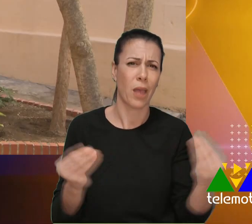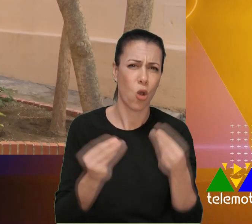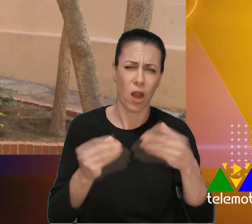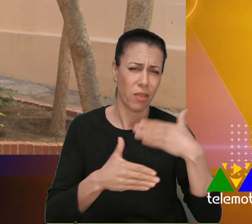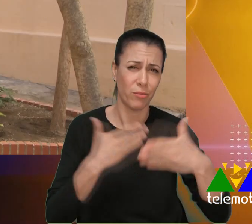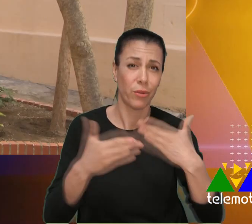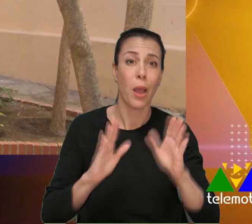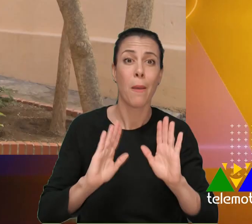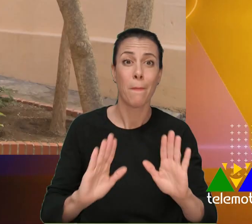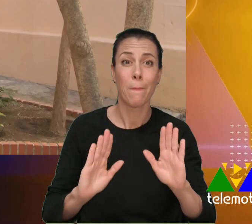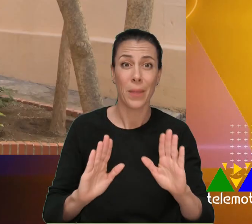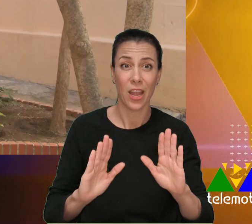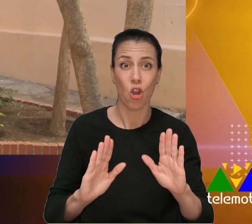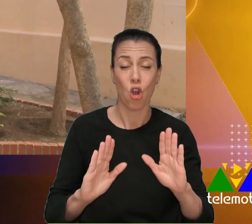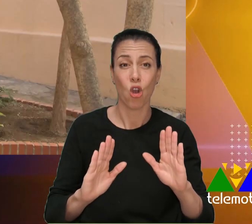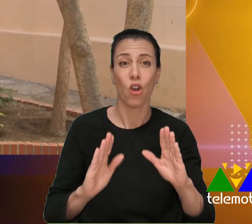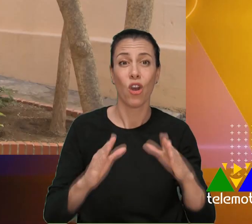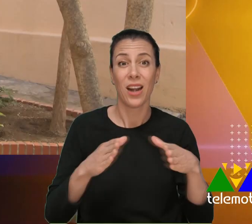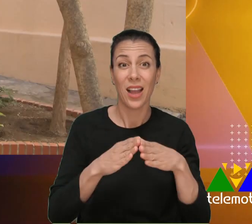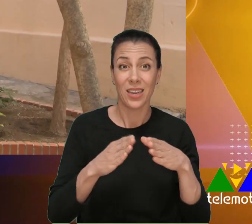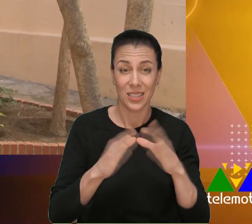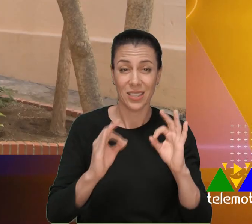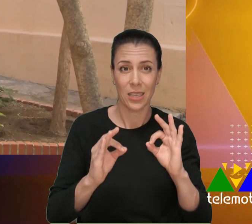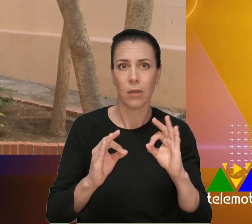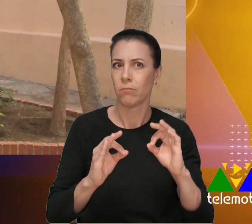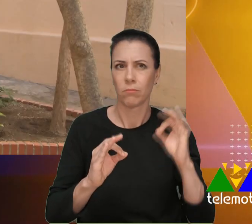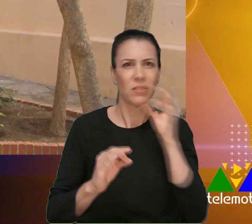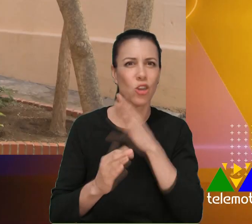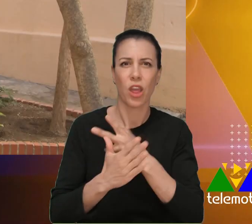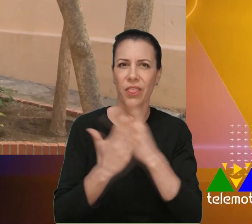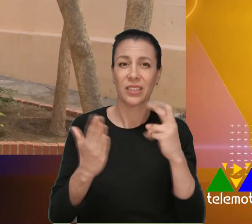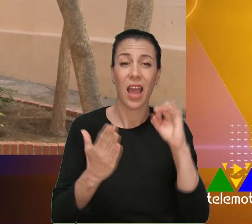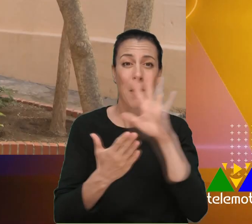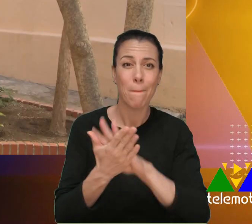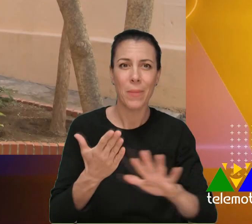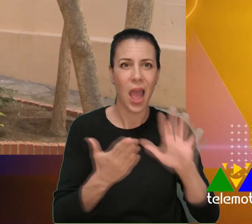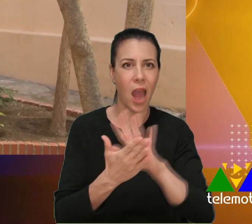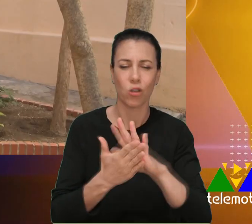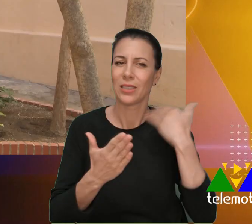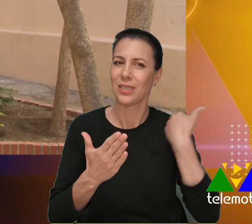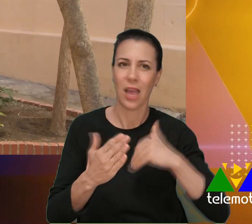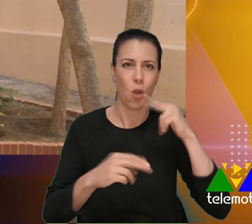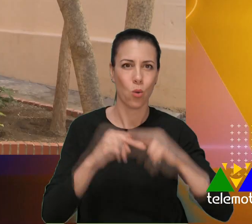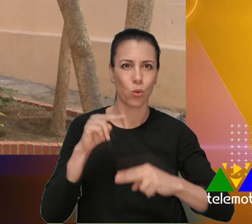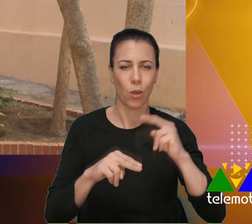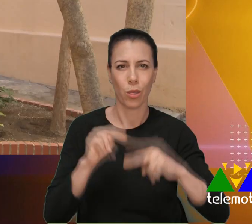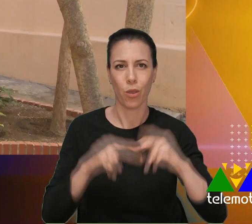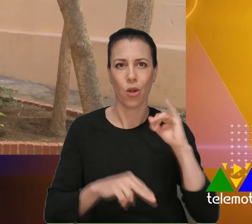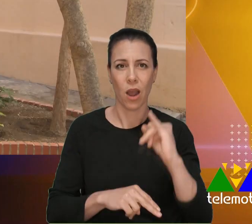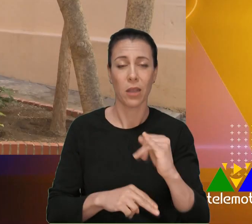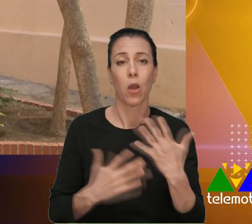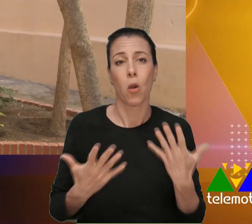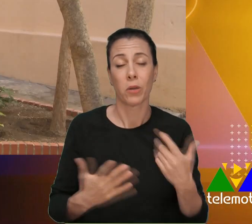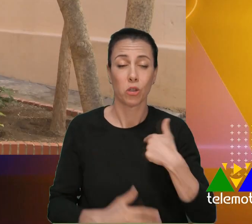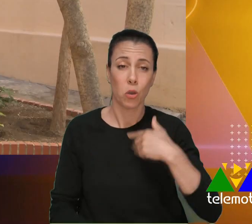tal, pero la casa parroquial ya está construida en el siglo XVII, aparece en los planos del siglo XVII construida. Hombre,